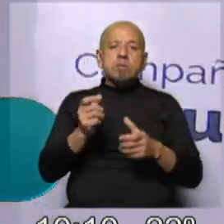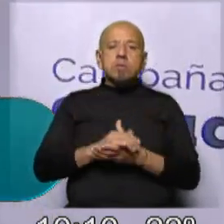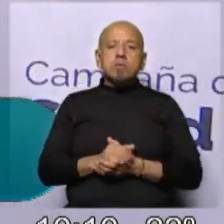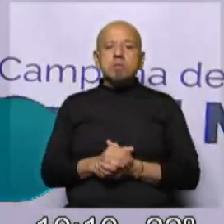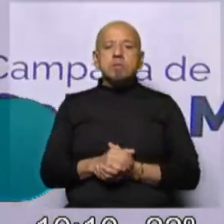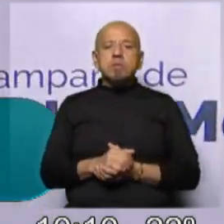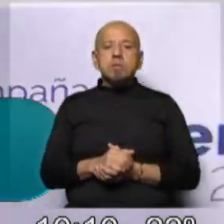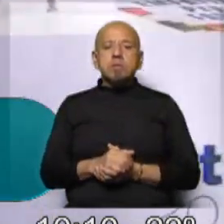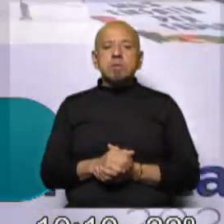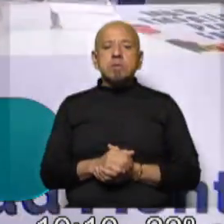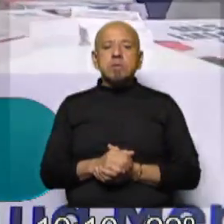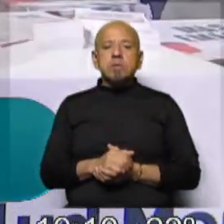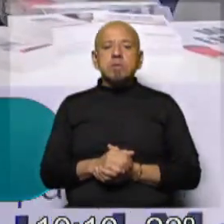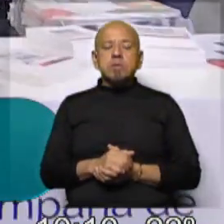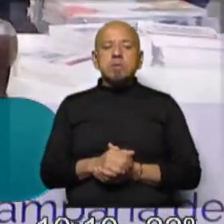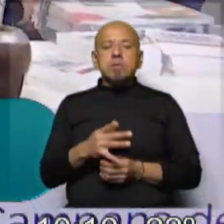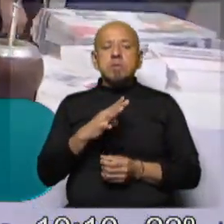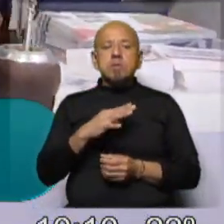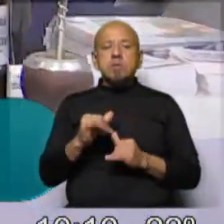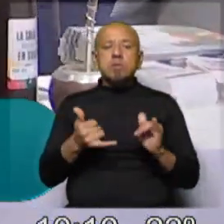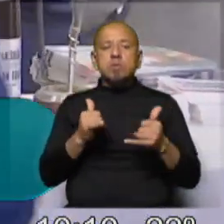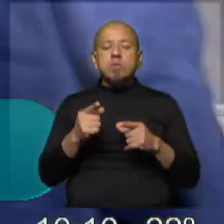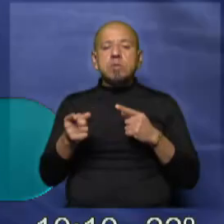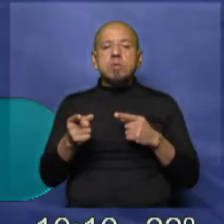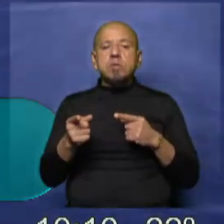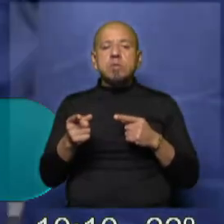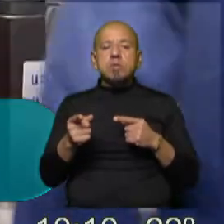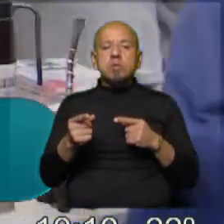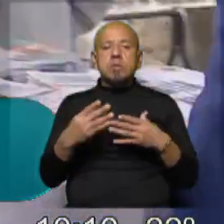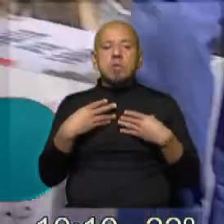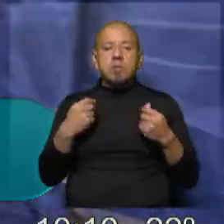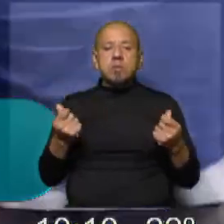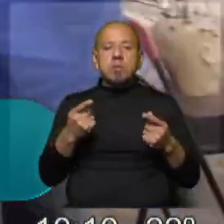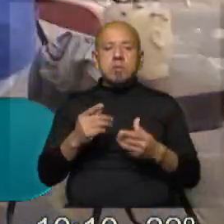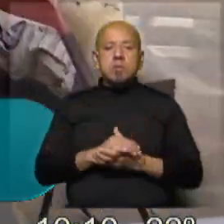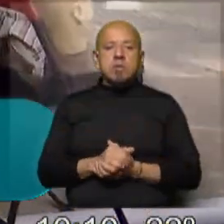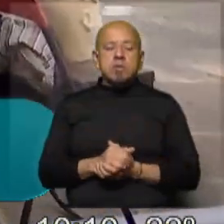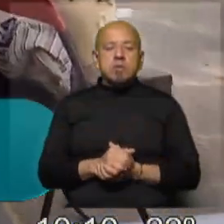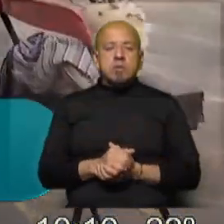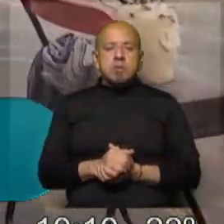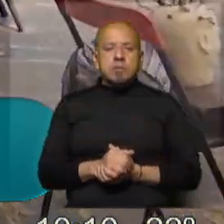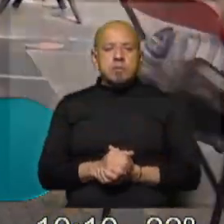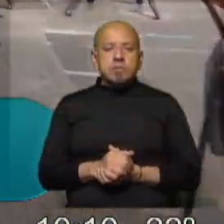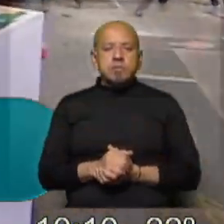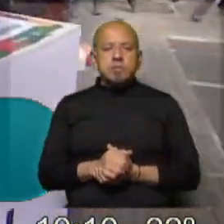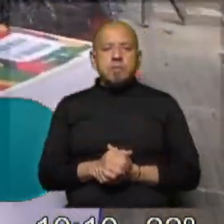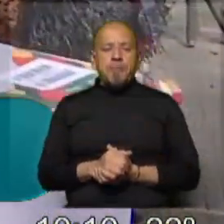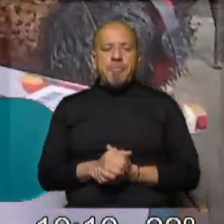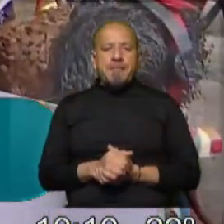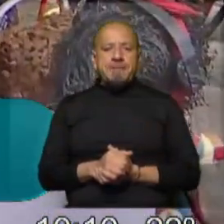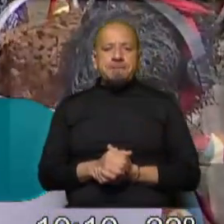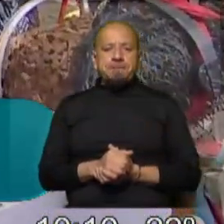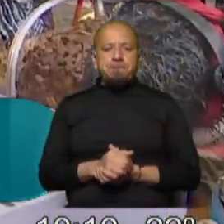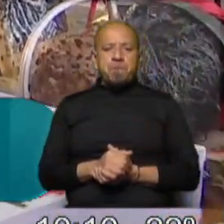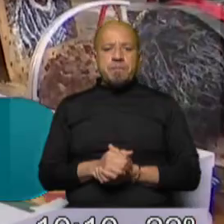Bien, tenemos un juego de las emociones acá. A ver, cortito, tengo un minuto, me dicen. A ver, Tampé, si podemos igual hacer el juego de las emociones rapidito. Después te quiero pedir que